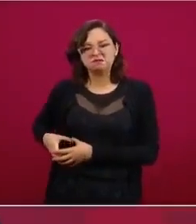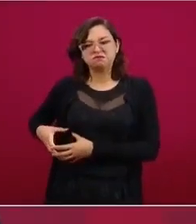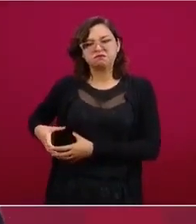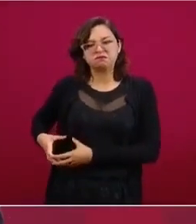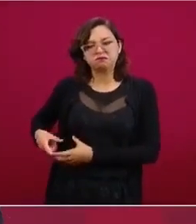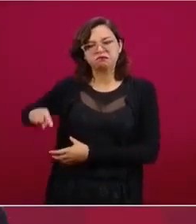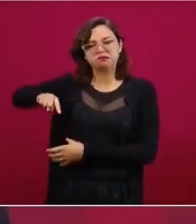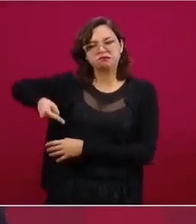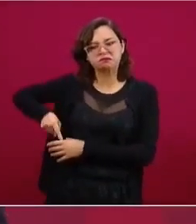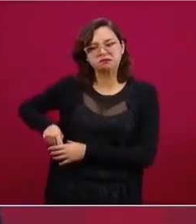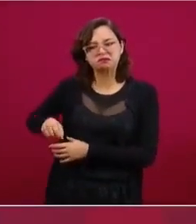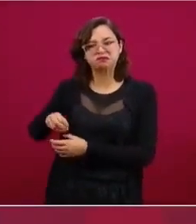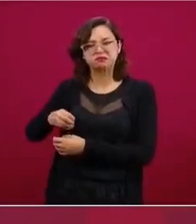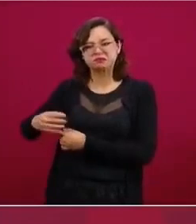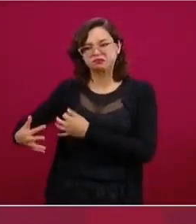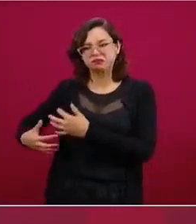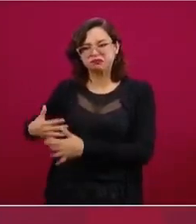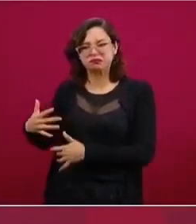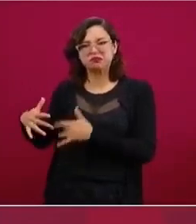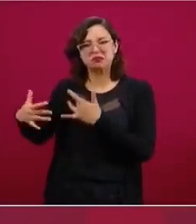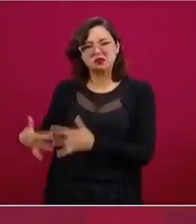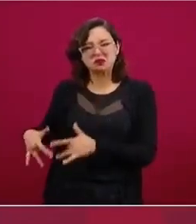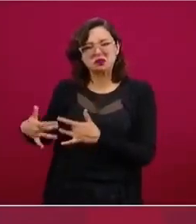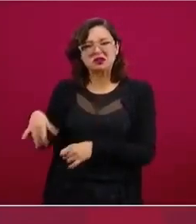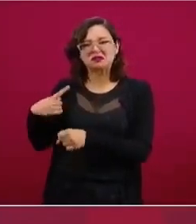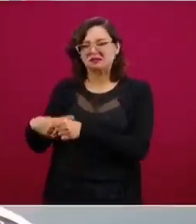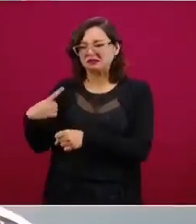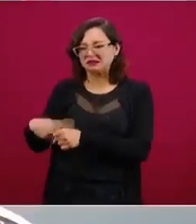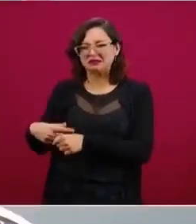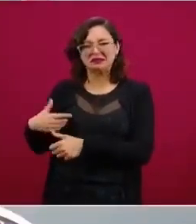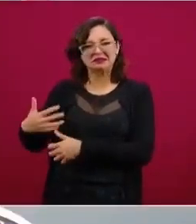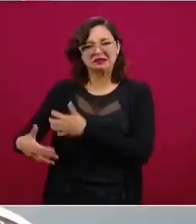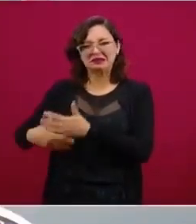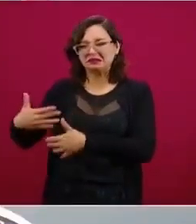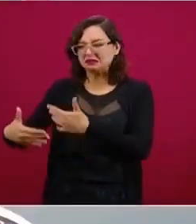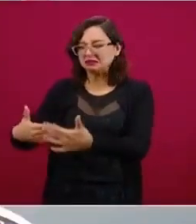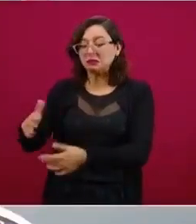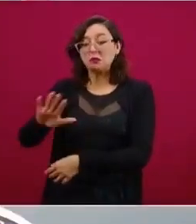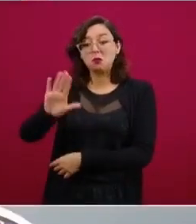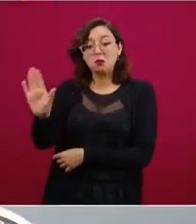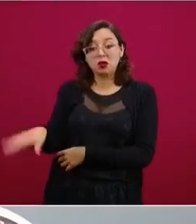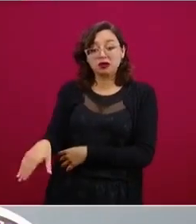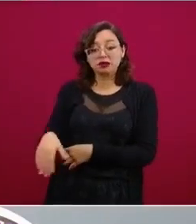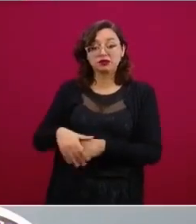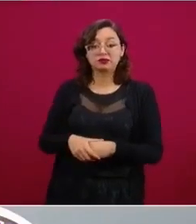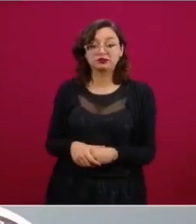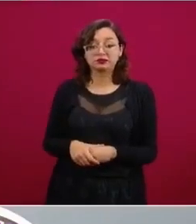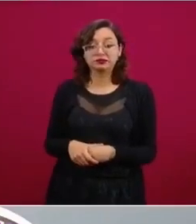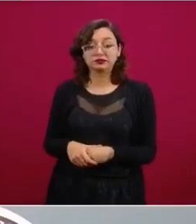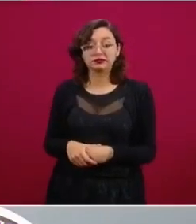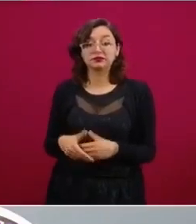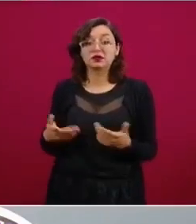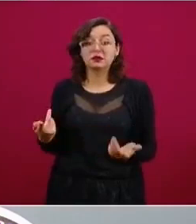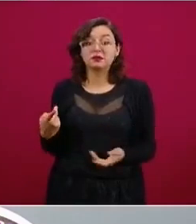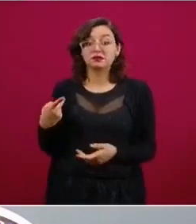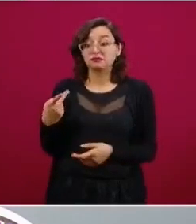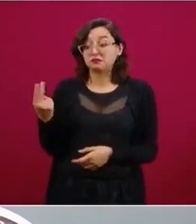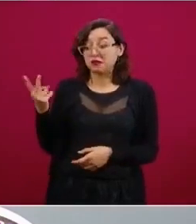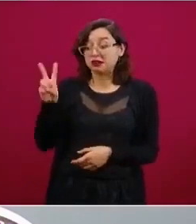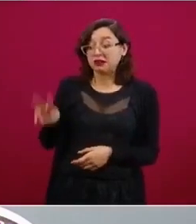se perfora y se causa una peritonitis, se causa sepsis y la persona se muere. No hay duda que tenemos que